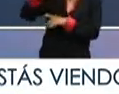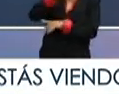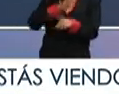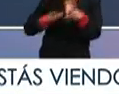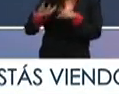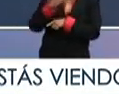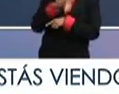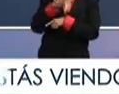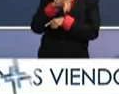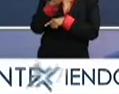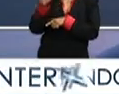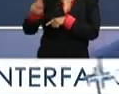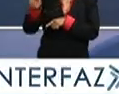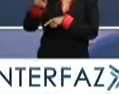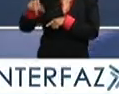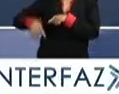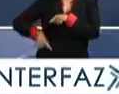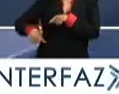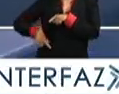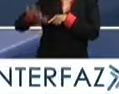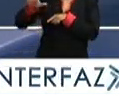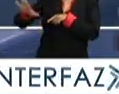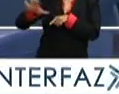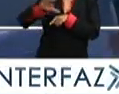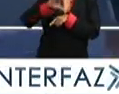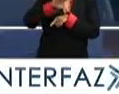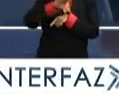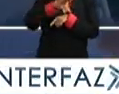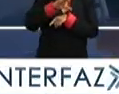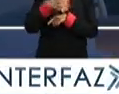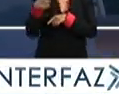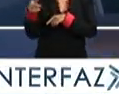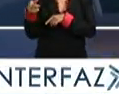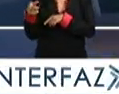ámbito público, hay gente con,